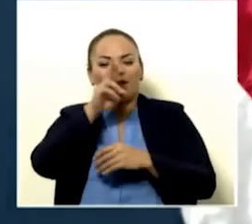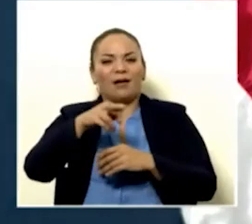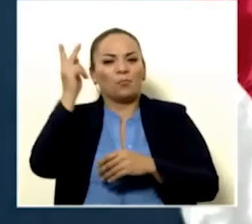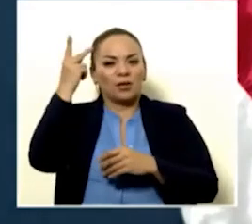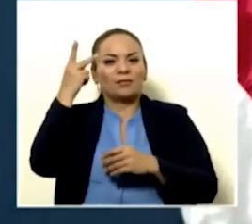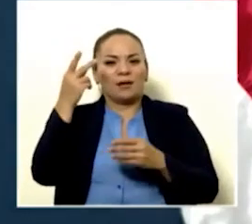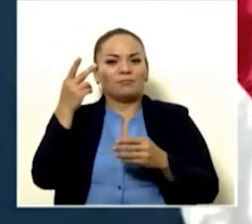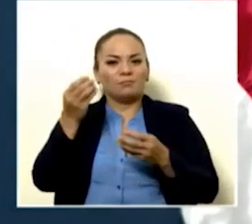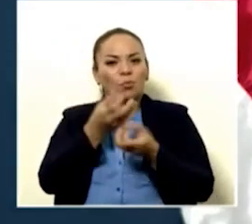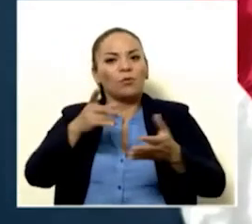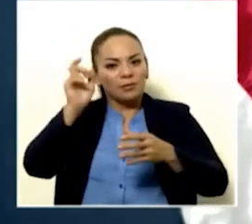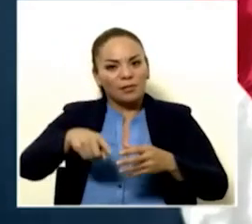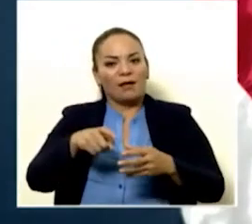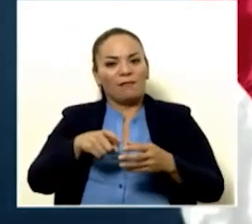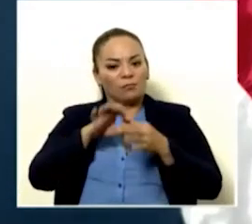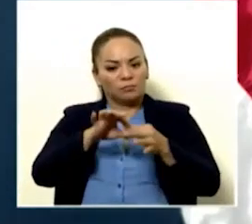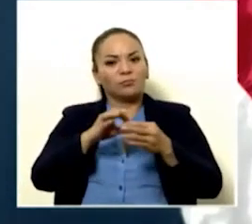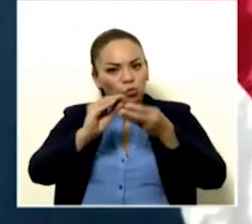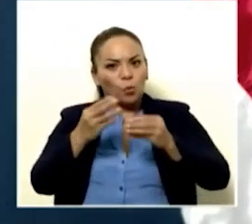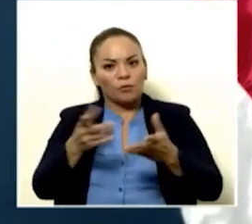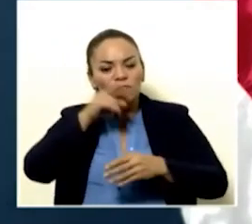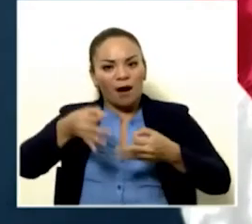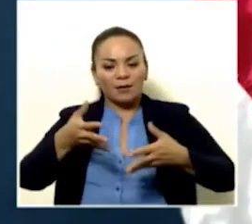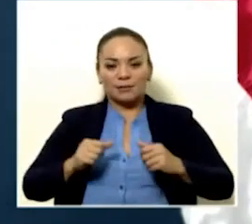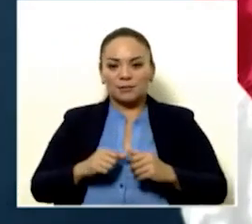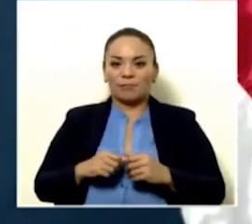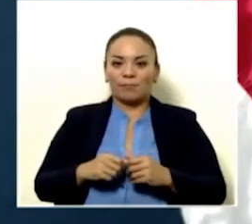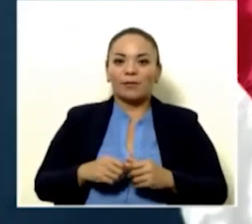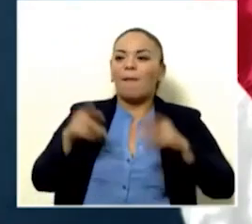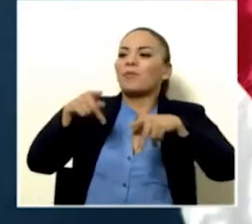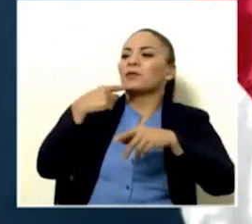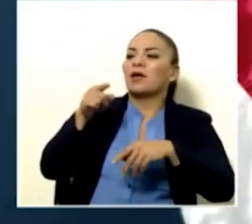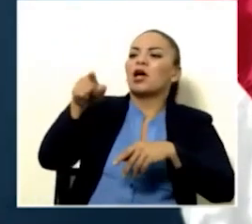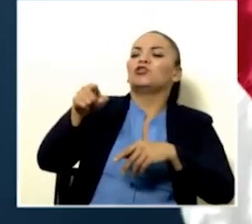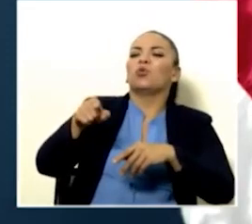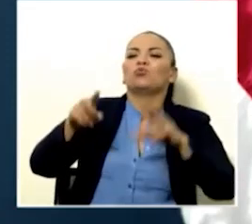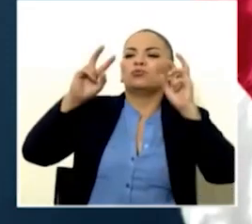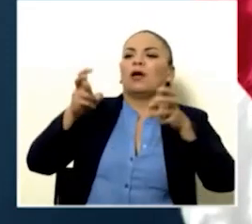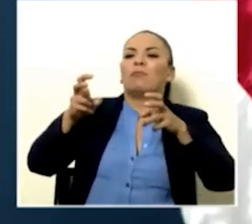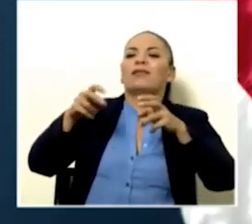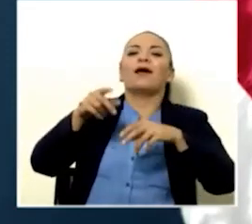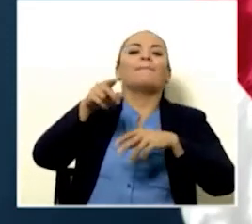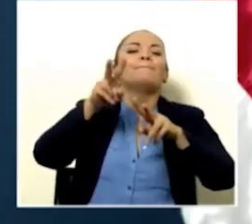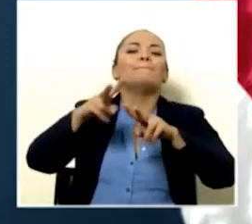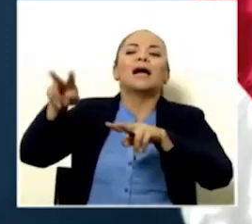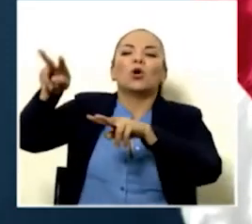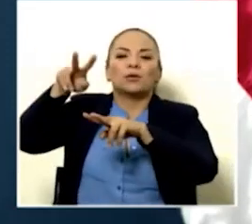ser basada en números. O como alguien dice, esto se trata de valores. Dígame qué